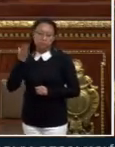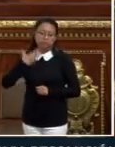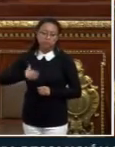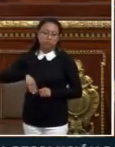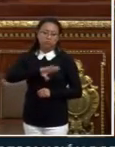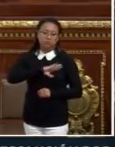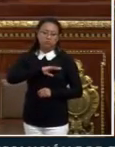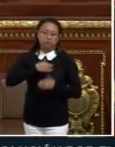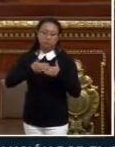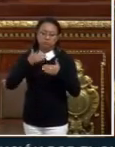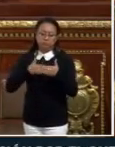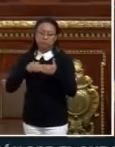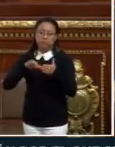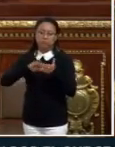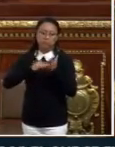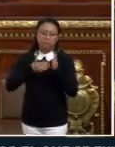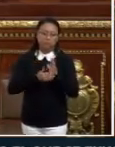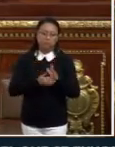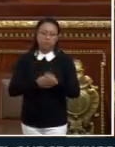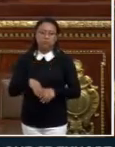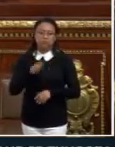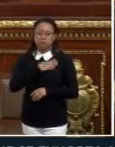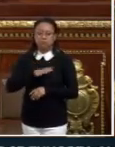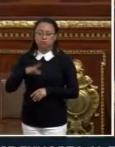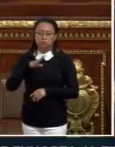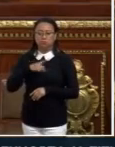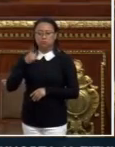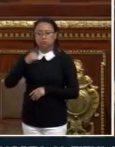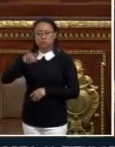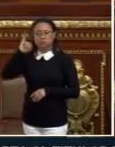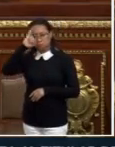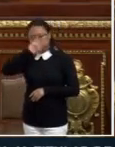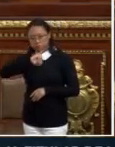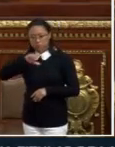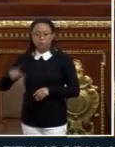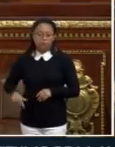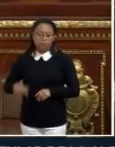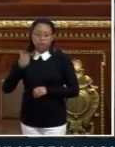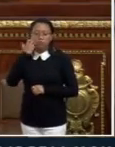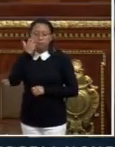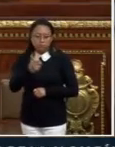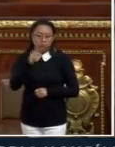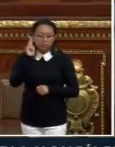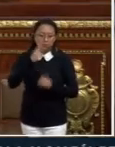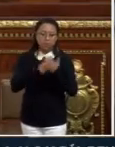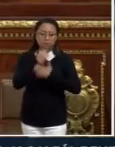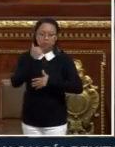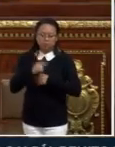estrategia, qué bueno que tenemos una jefa de gobierno con voluntad política para